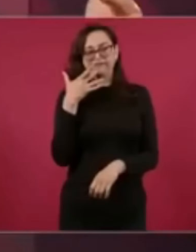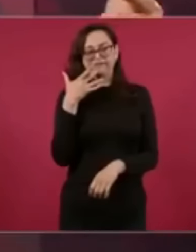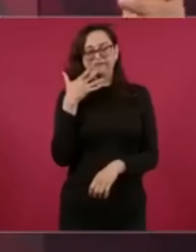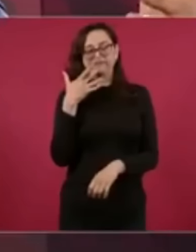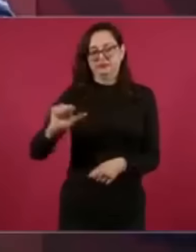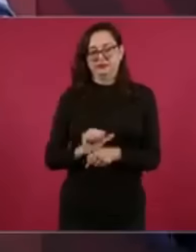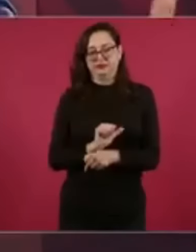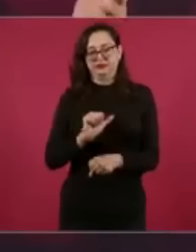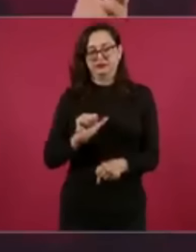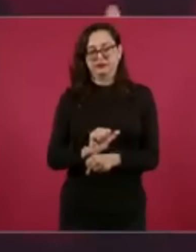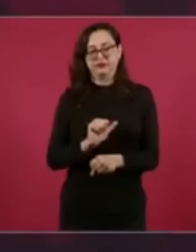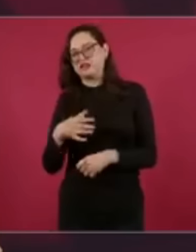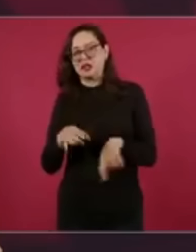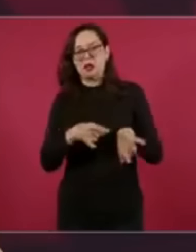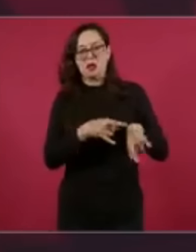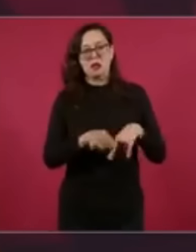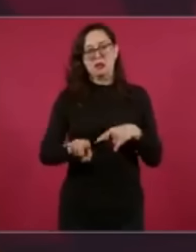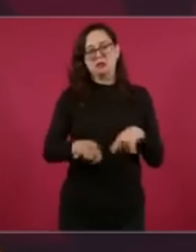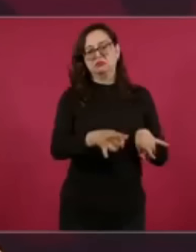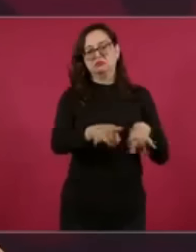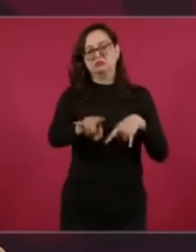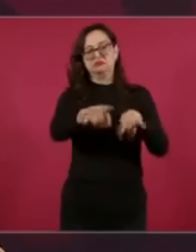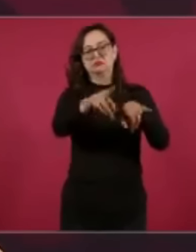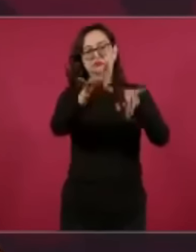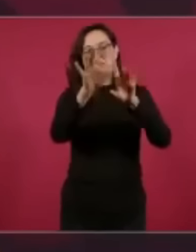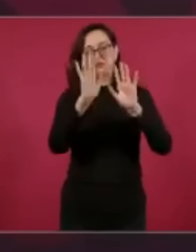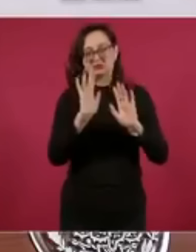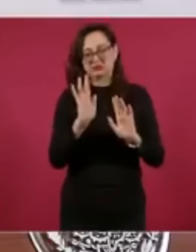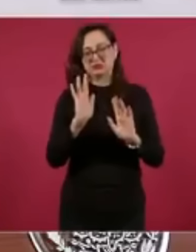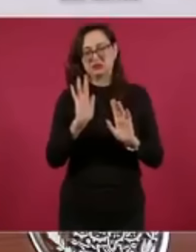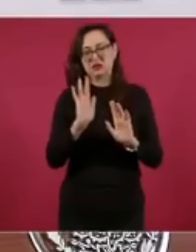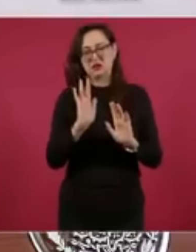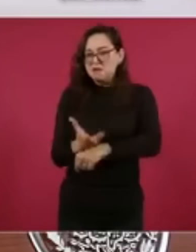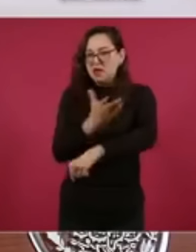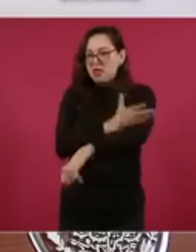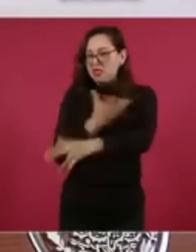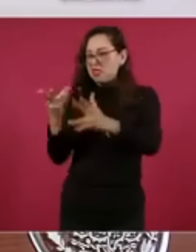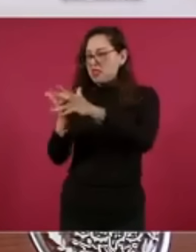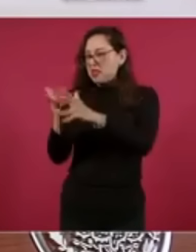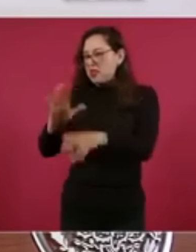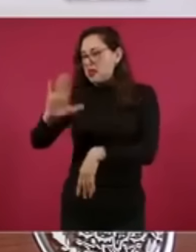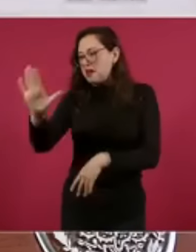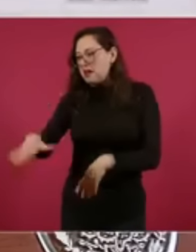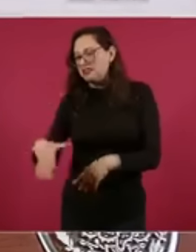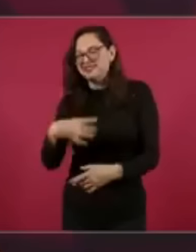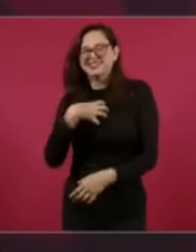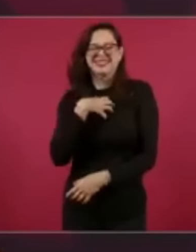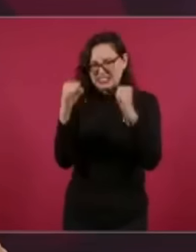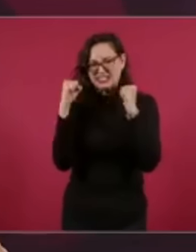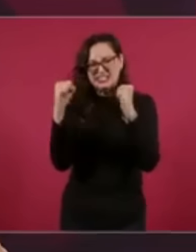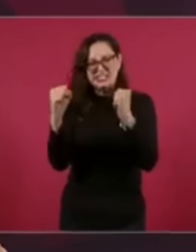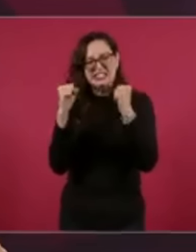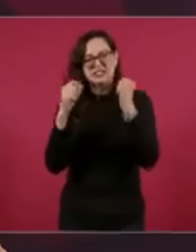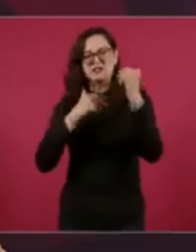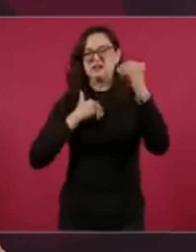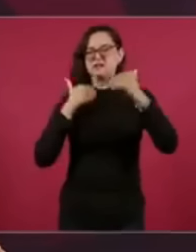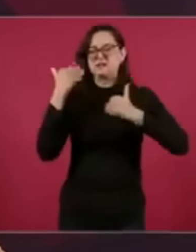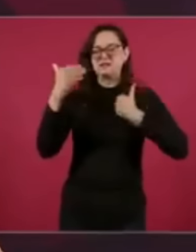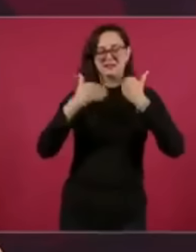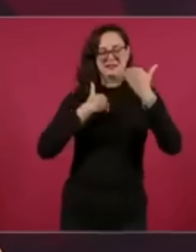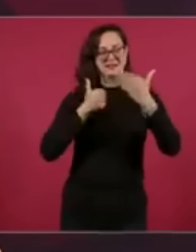había entonces a celebrar el asesinato de Gustavo, que fue un